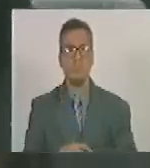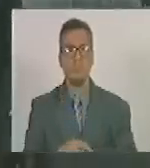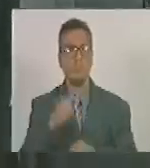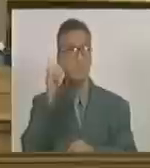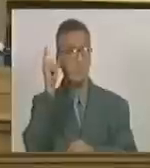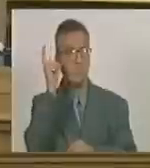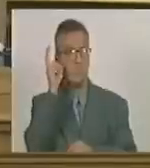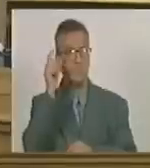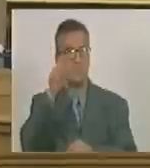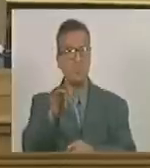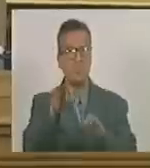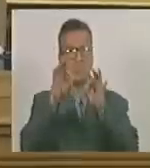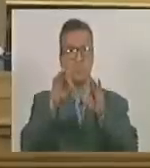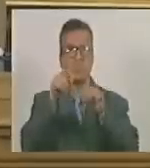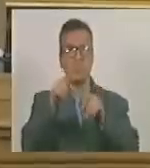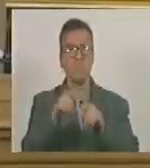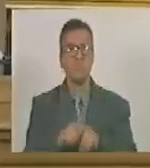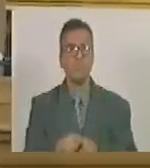¿Escucharon, invitados especiales?